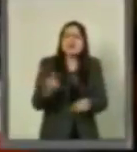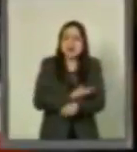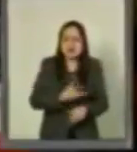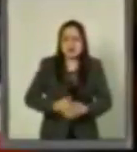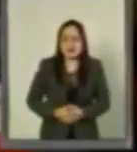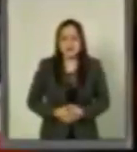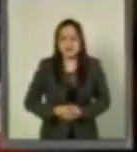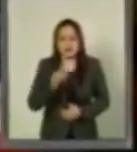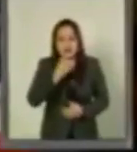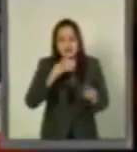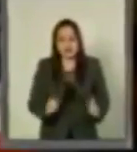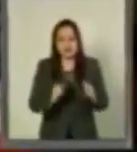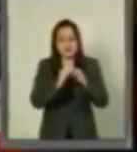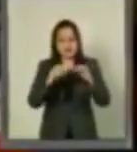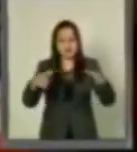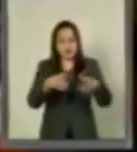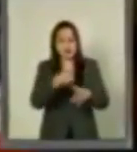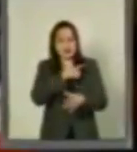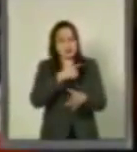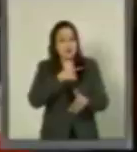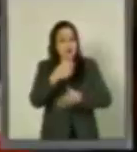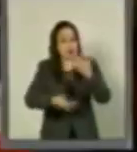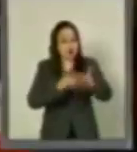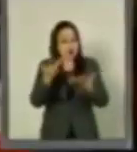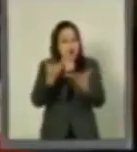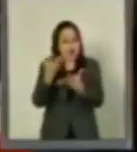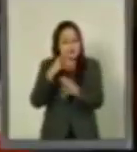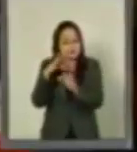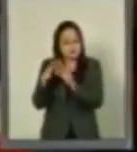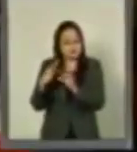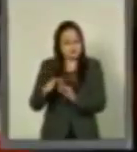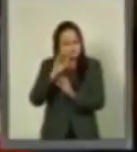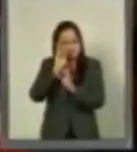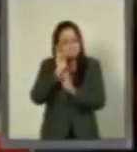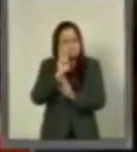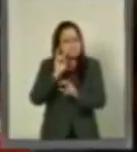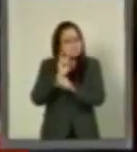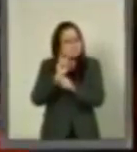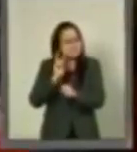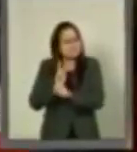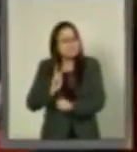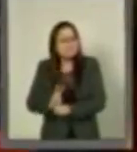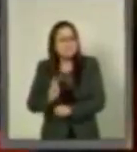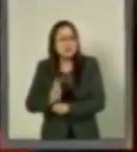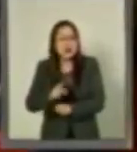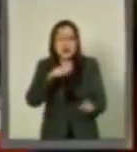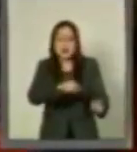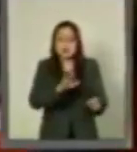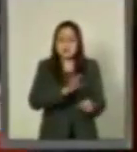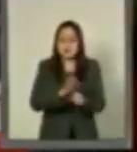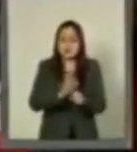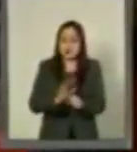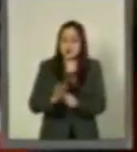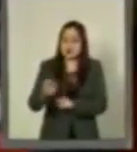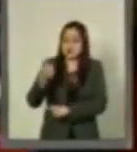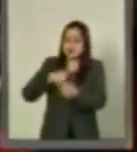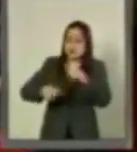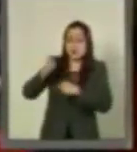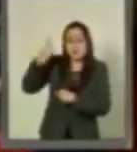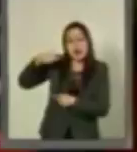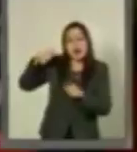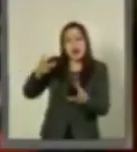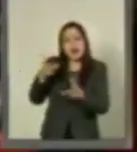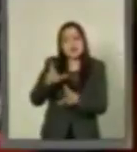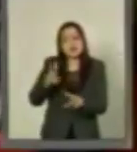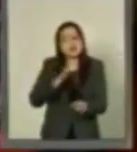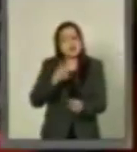Son esas instituciones las que deben de llevar los procesos. No puede seguir siendo la retórica